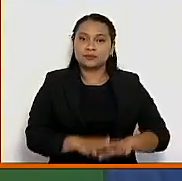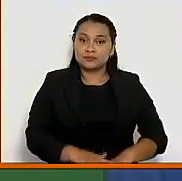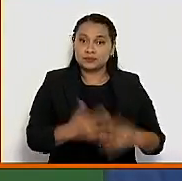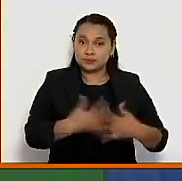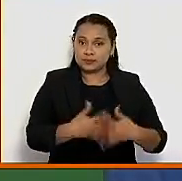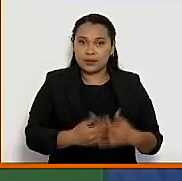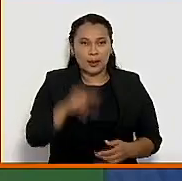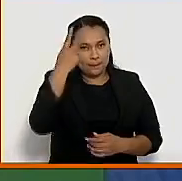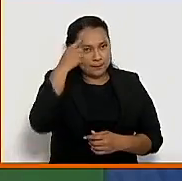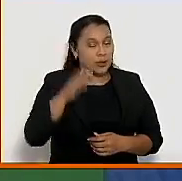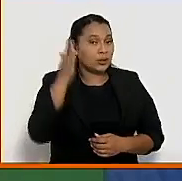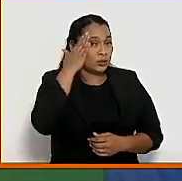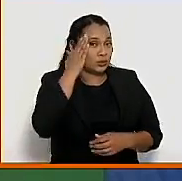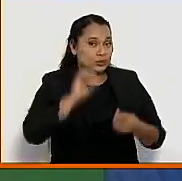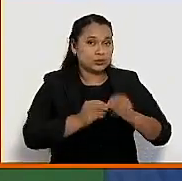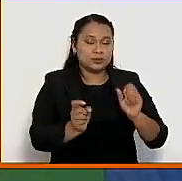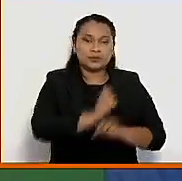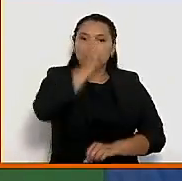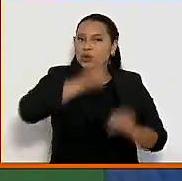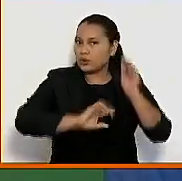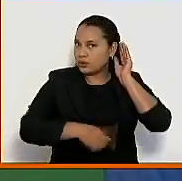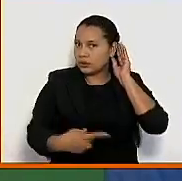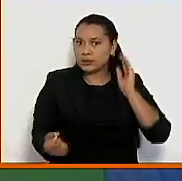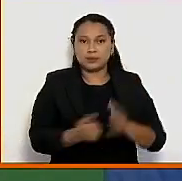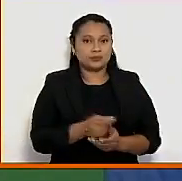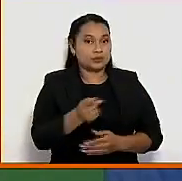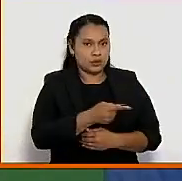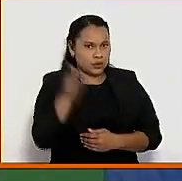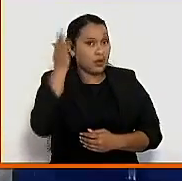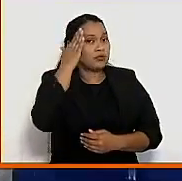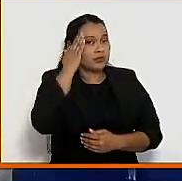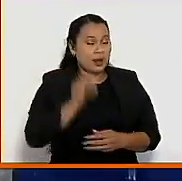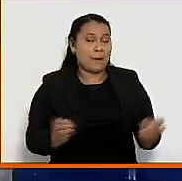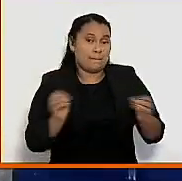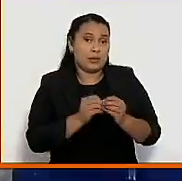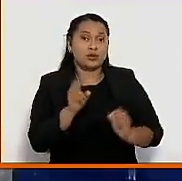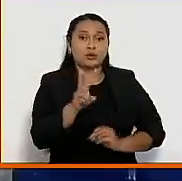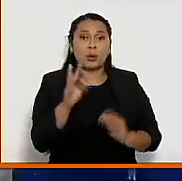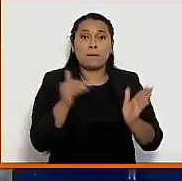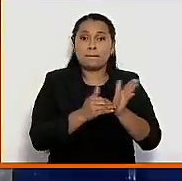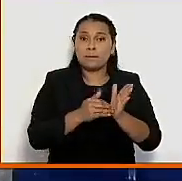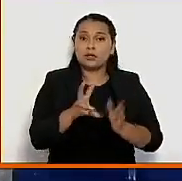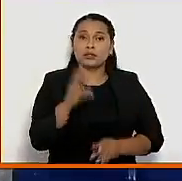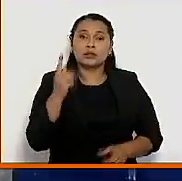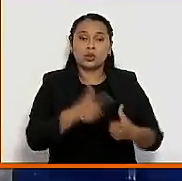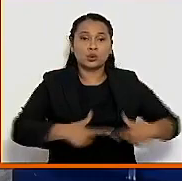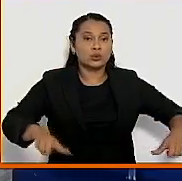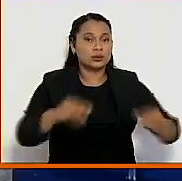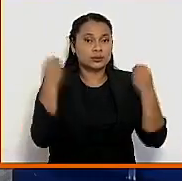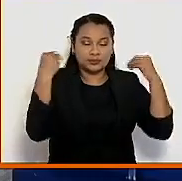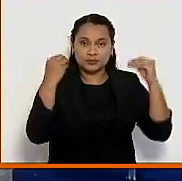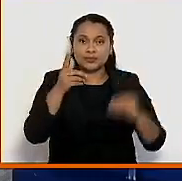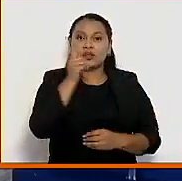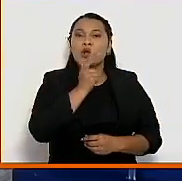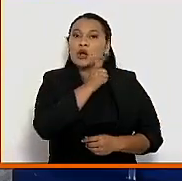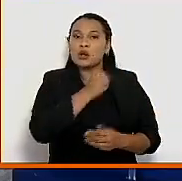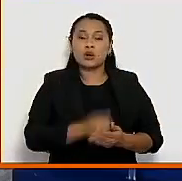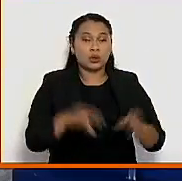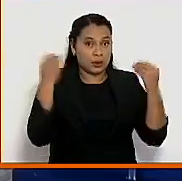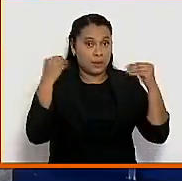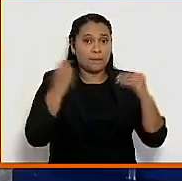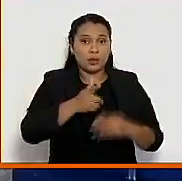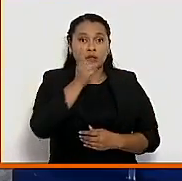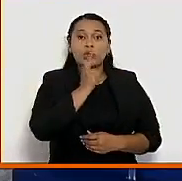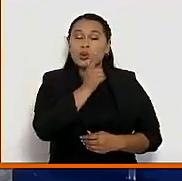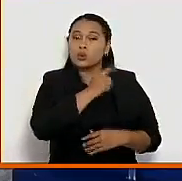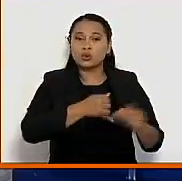afortunado para Diaria. Querido jugador, ¿sabías que contamos con más de 2.700 puntos de venta Loto a nivel nacional que son atendidos por hondureños que